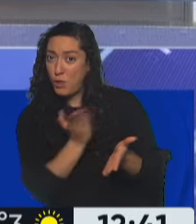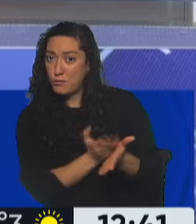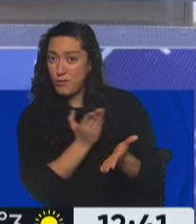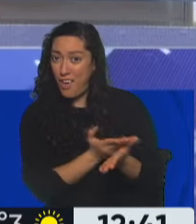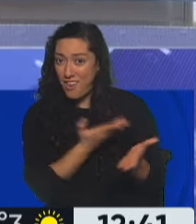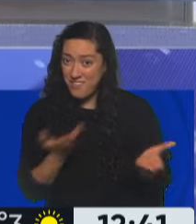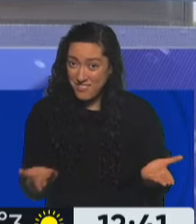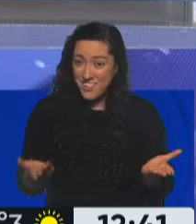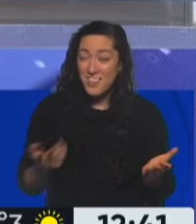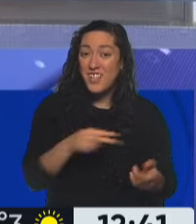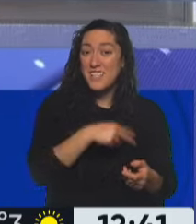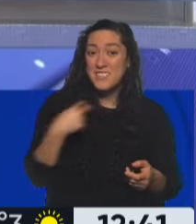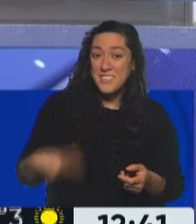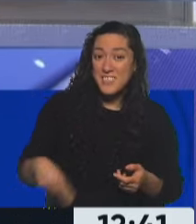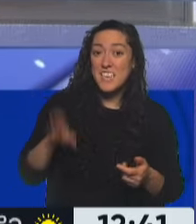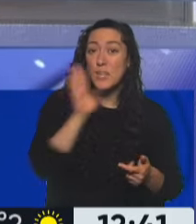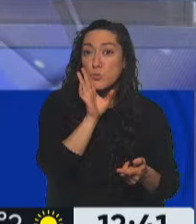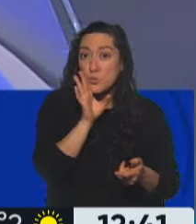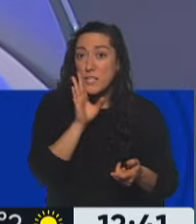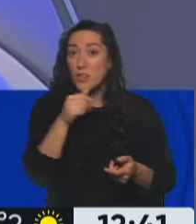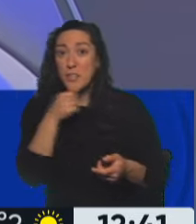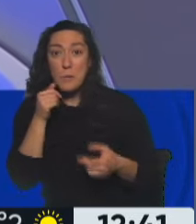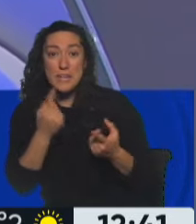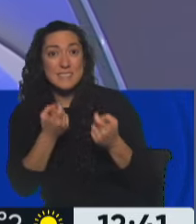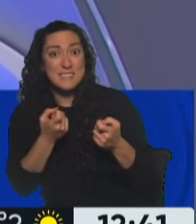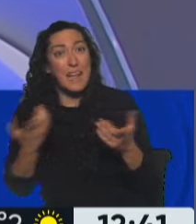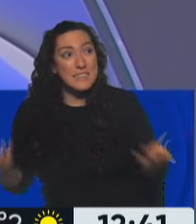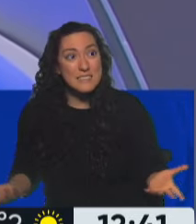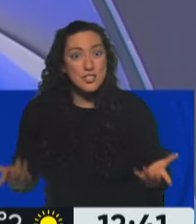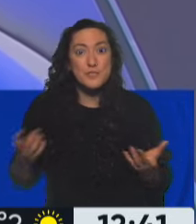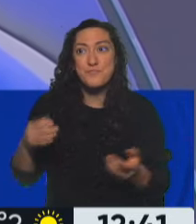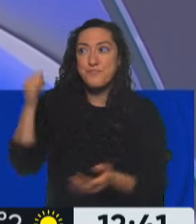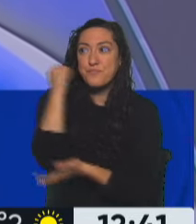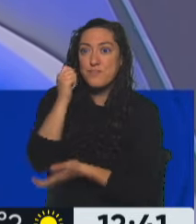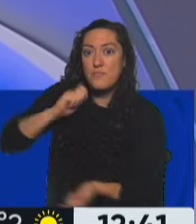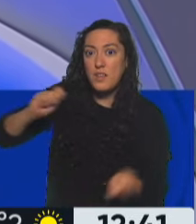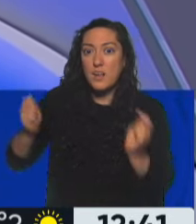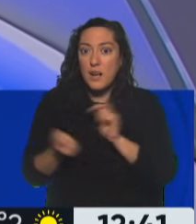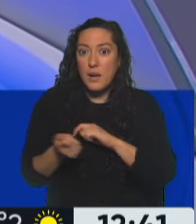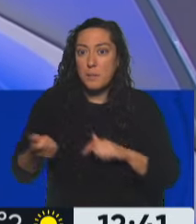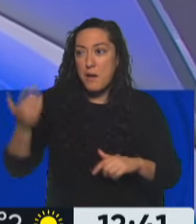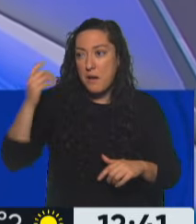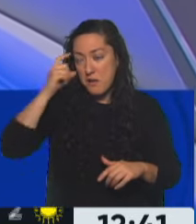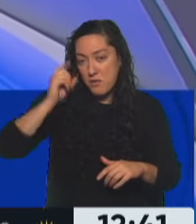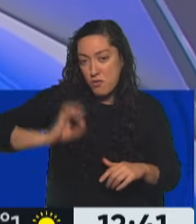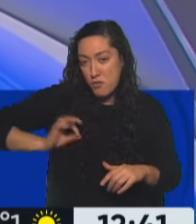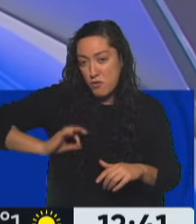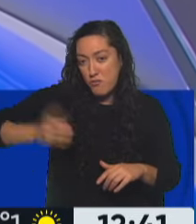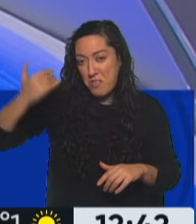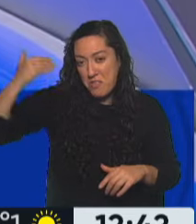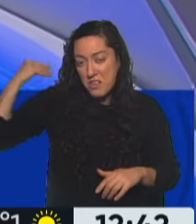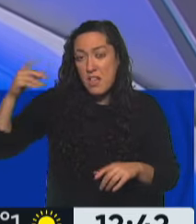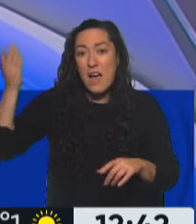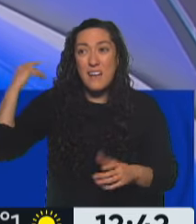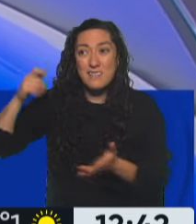necesitan China y necesita Estados Unidos también. Exactamente. Y ha hecho una reconversión increíble de su economía, que empezó hace unas décadas siendo el cultivo del arroz